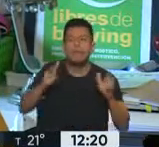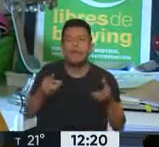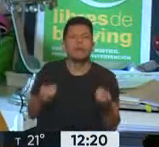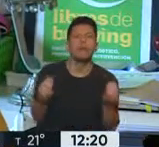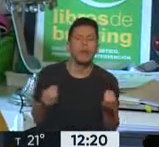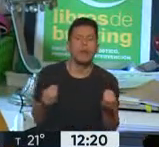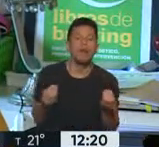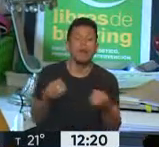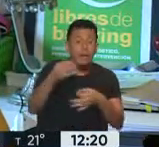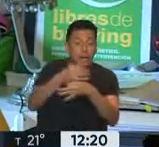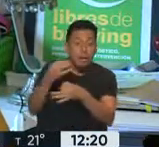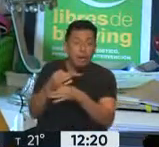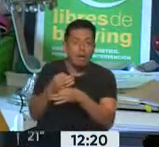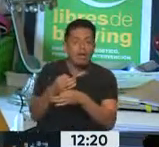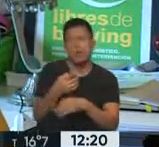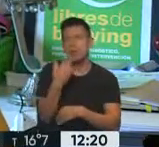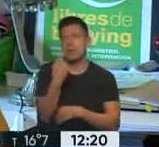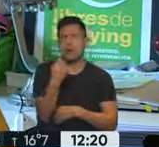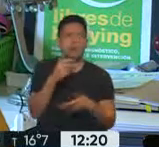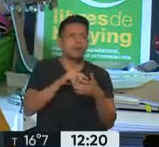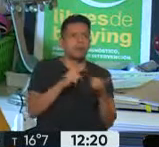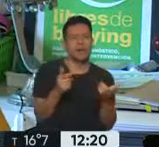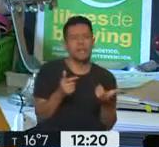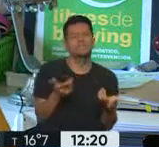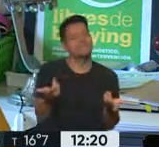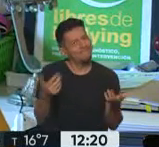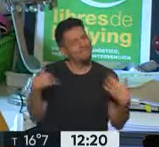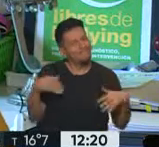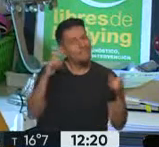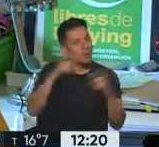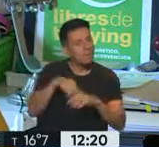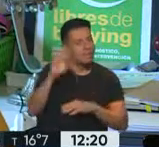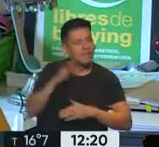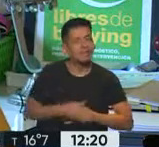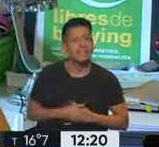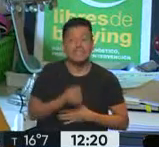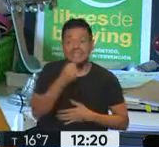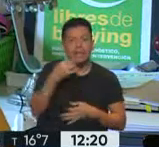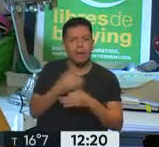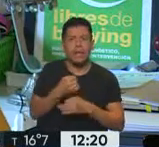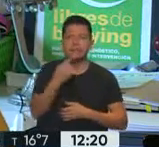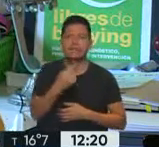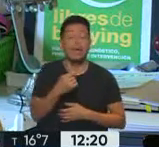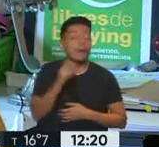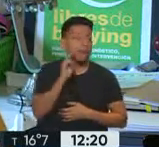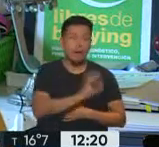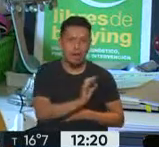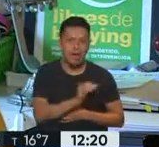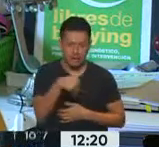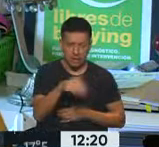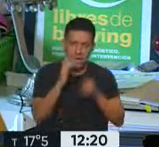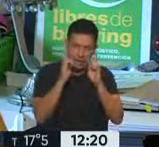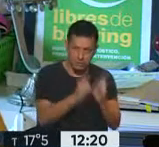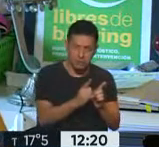tienen. Si la escuela niega el problema o lo minimiza, estamos con un problema mayor. Si la escuela dice, la verdad no lo vi, pero voy a prestar la